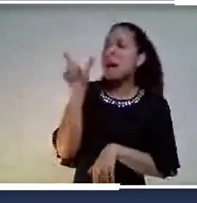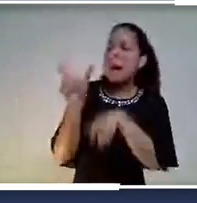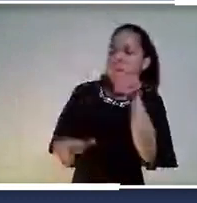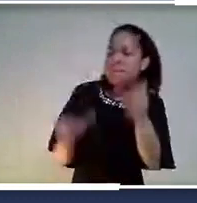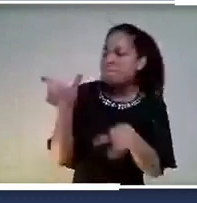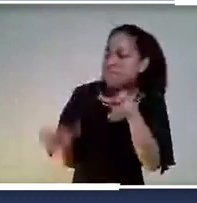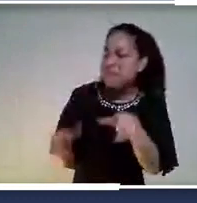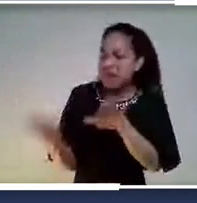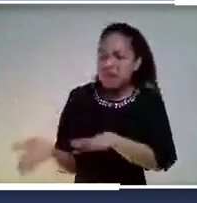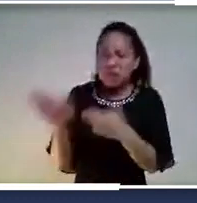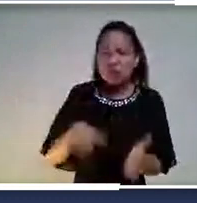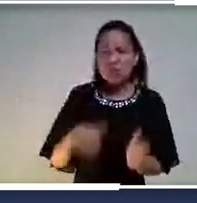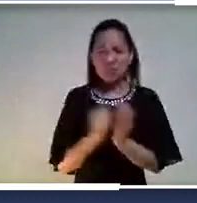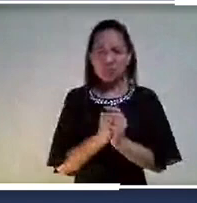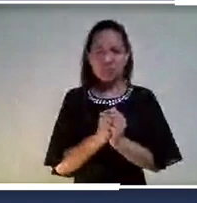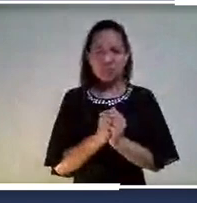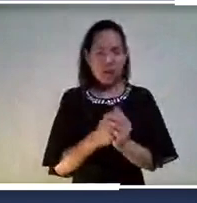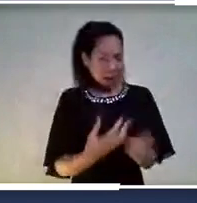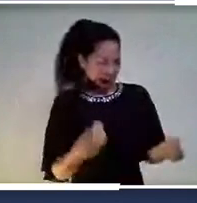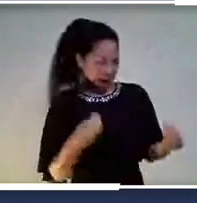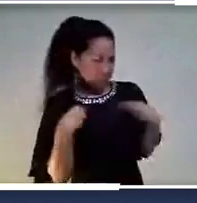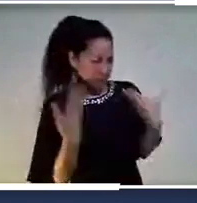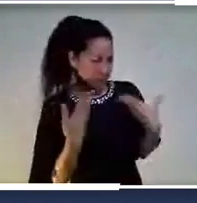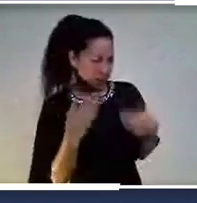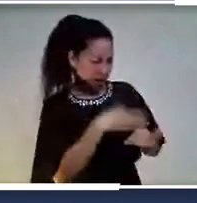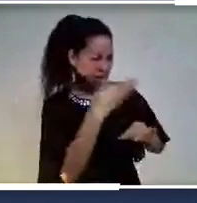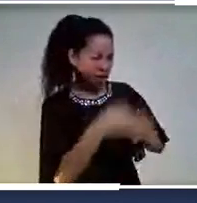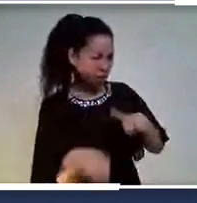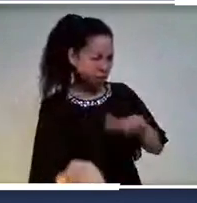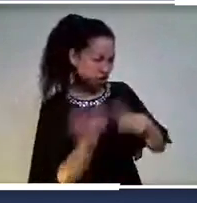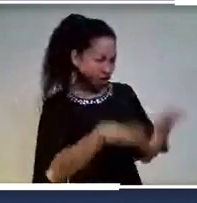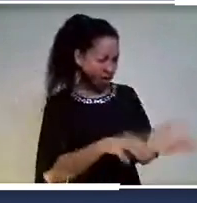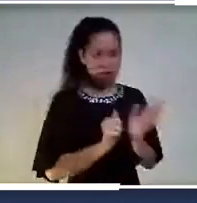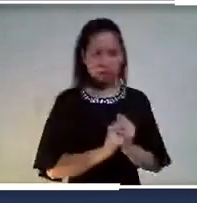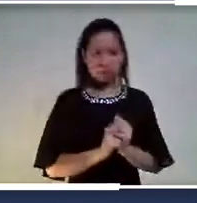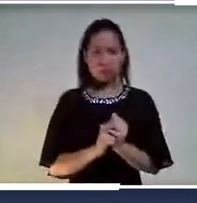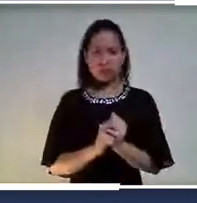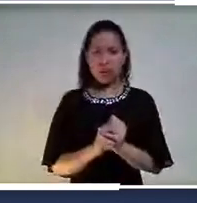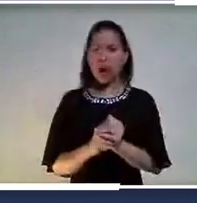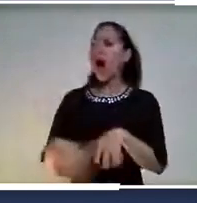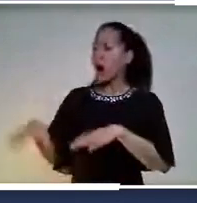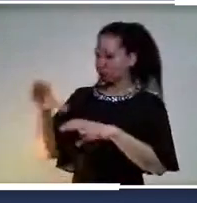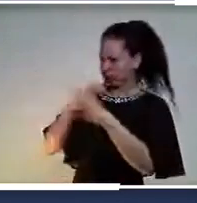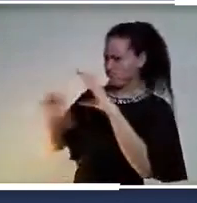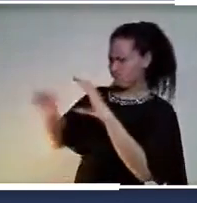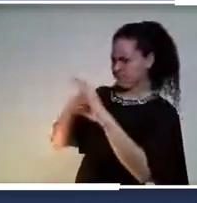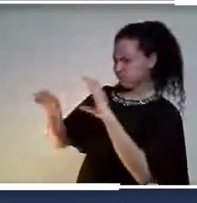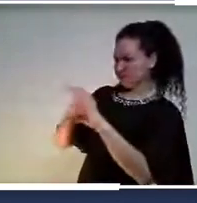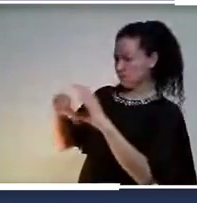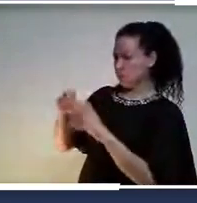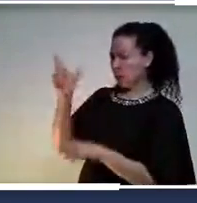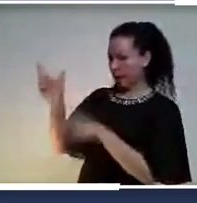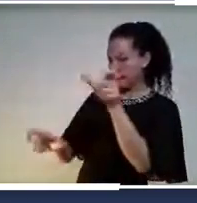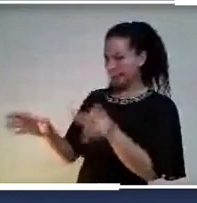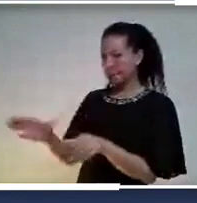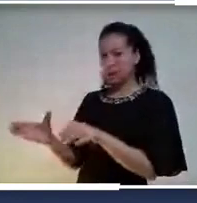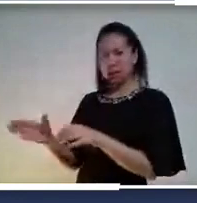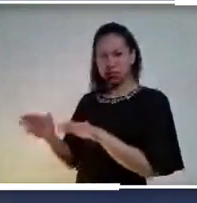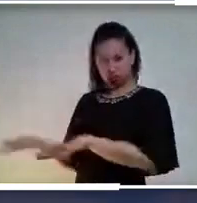que el muerto que son las apariciones que ocurre cinco minutos después que una persona expirado